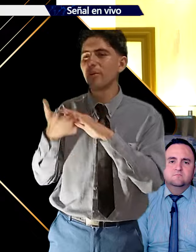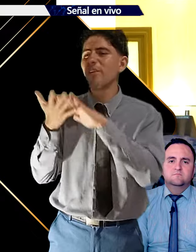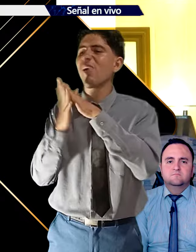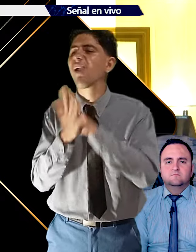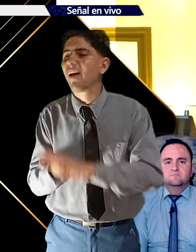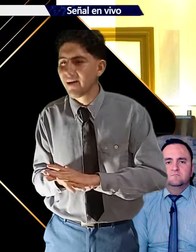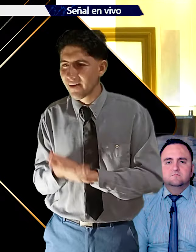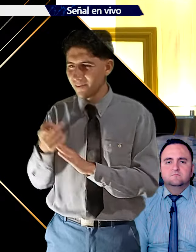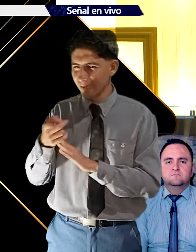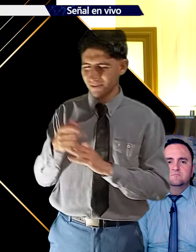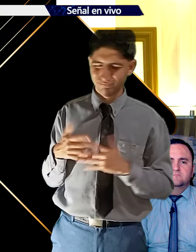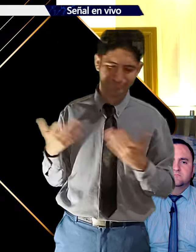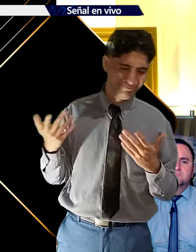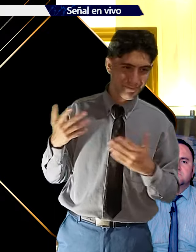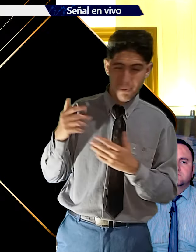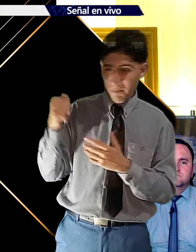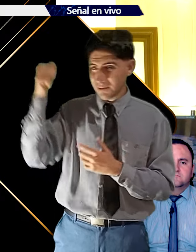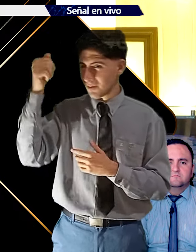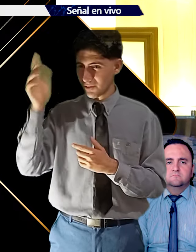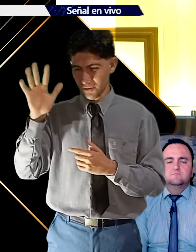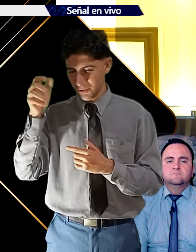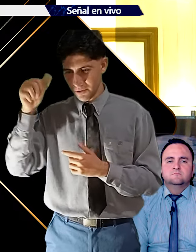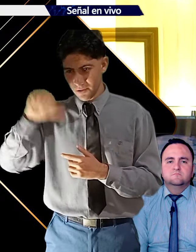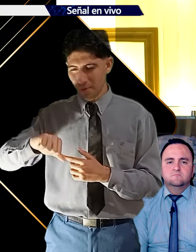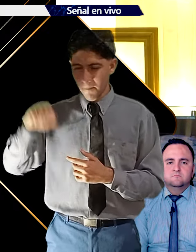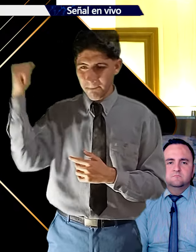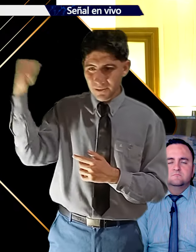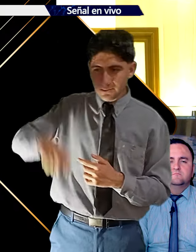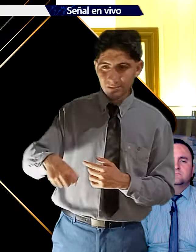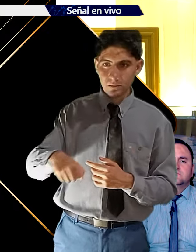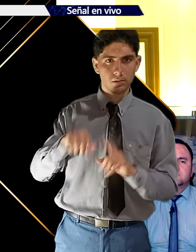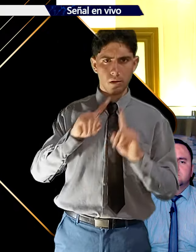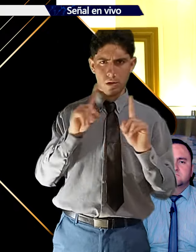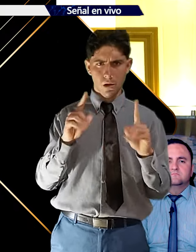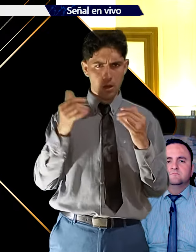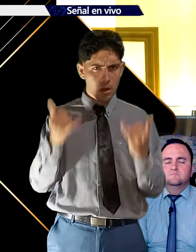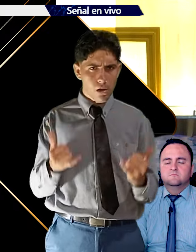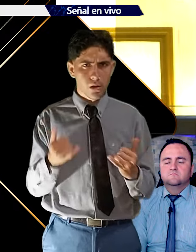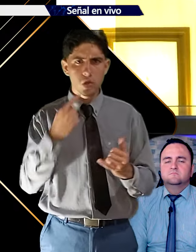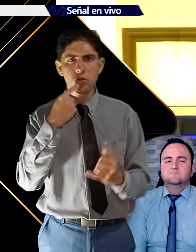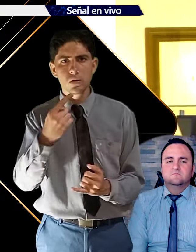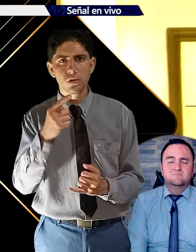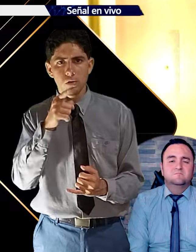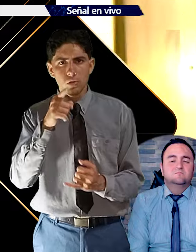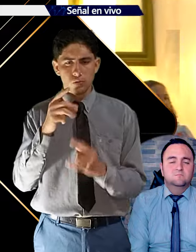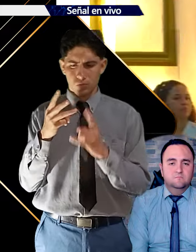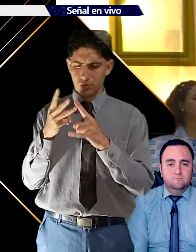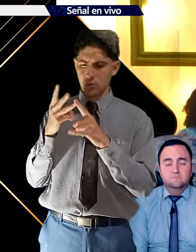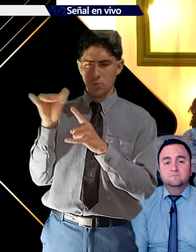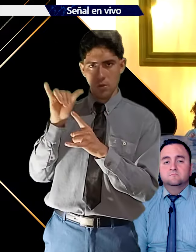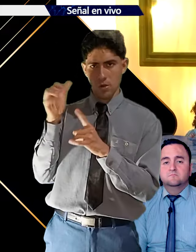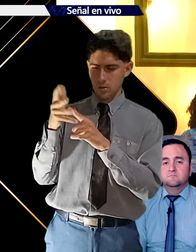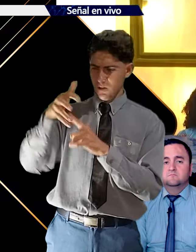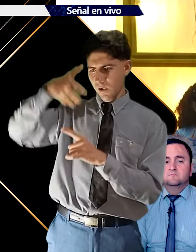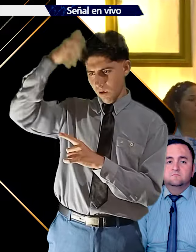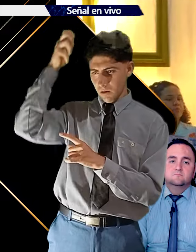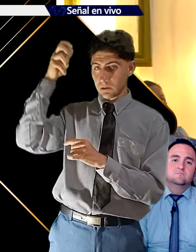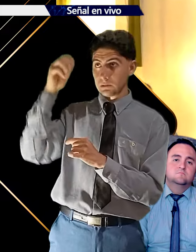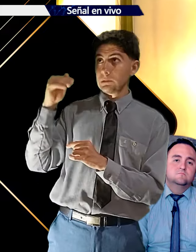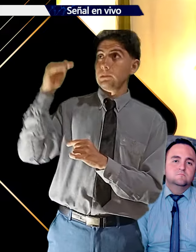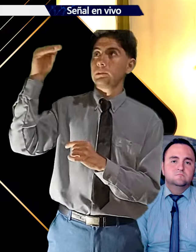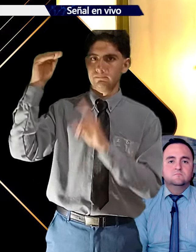ya no puedes, eres un fracasado, ya no tienes fuerza, mira lo que has hecho, y te ha puesto mil cosas. Oh, pero en esta mañana tú te puedes